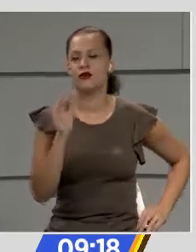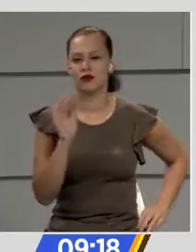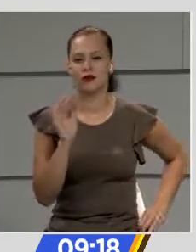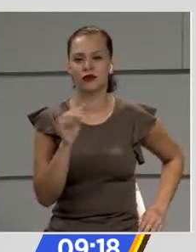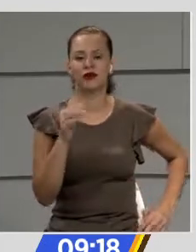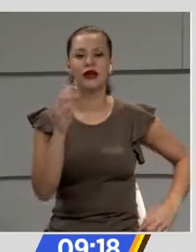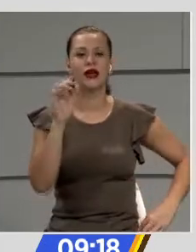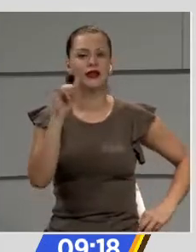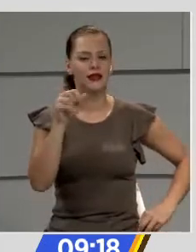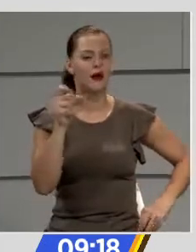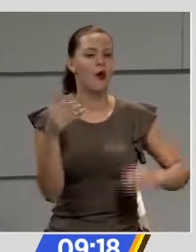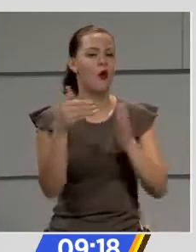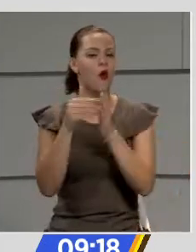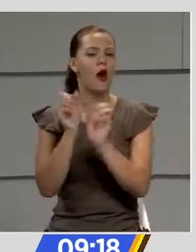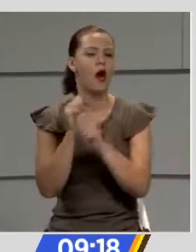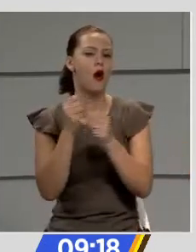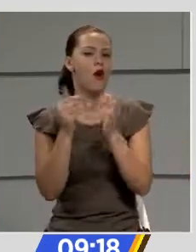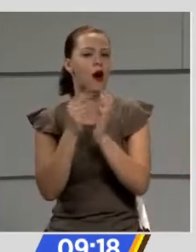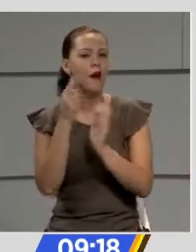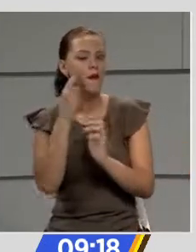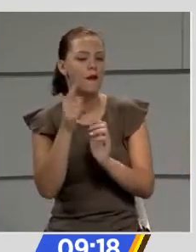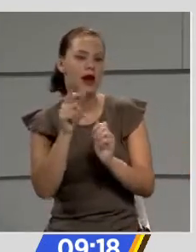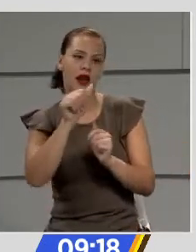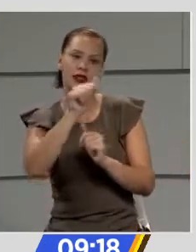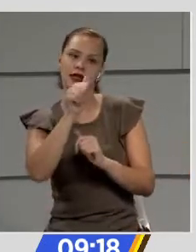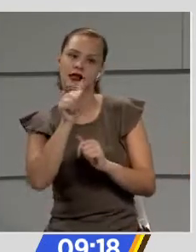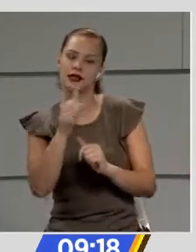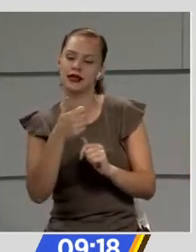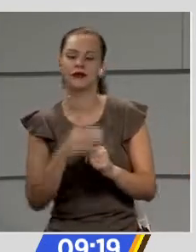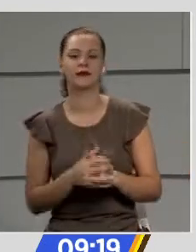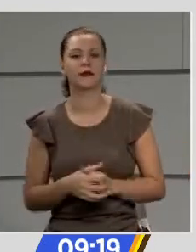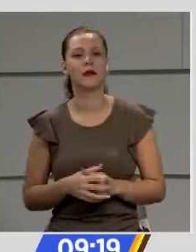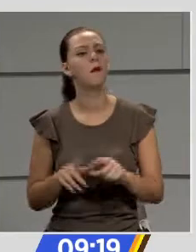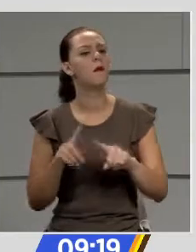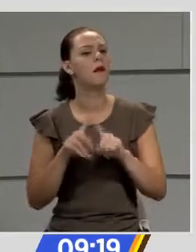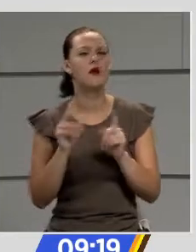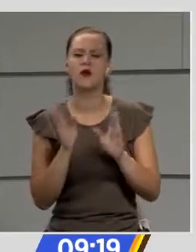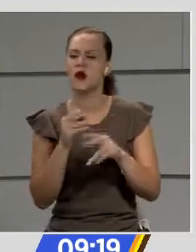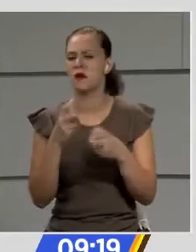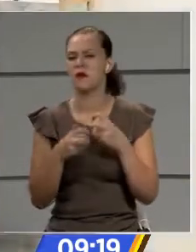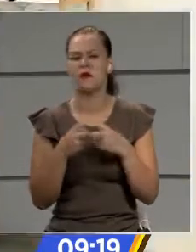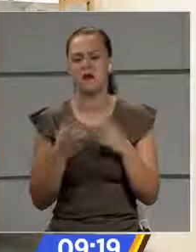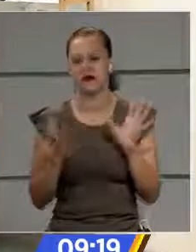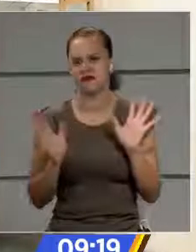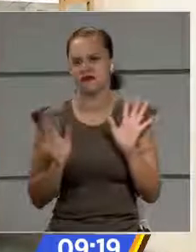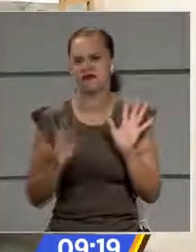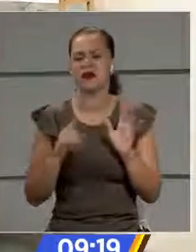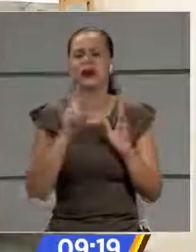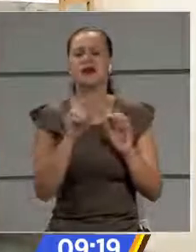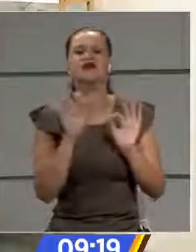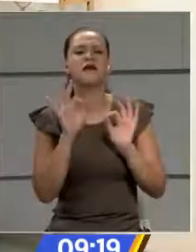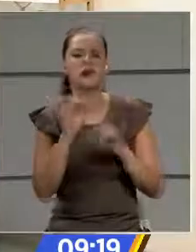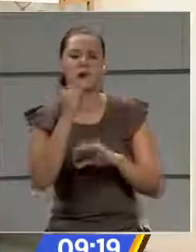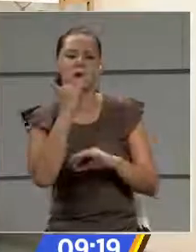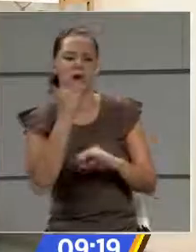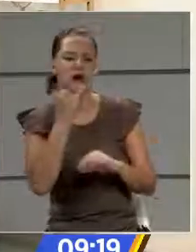deberíamos volverlo a hacer para sacarnos el 10 de 10. No, pero no hay problema. Pero bueno, pero no importa, estuvo